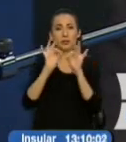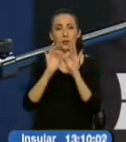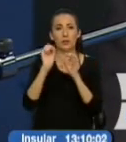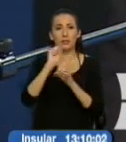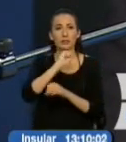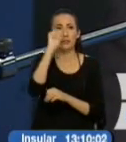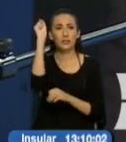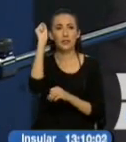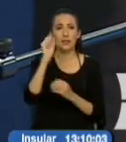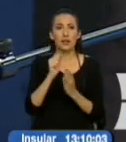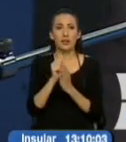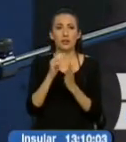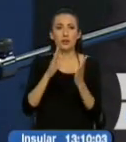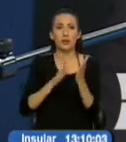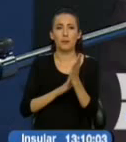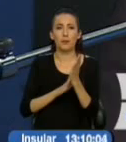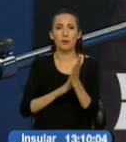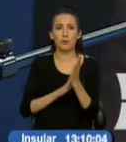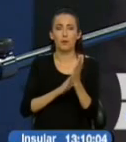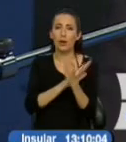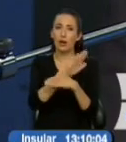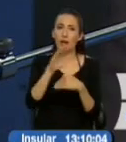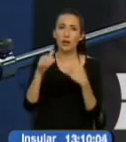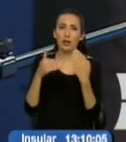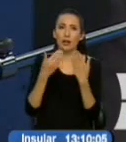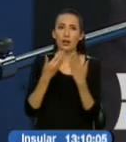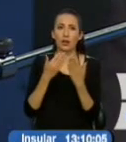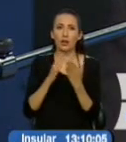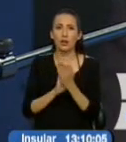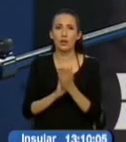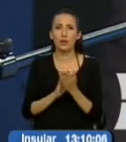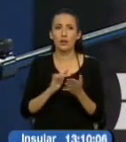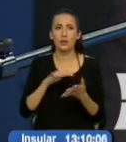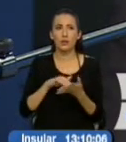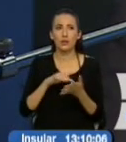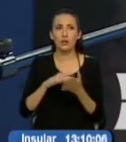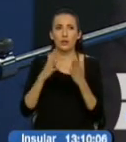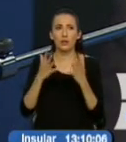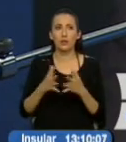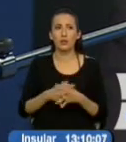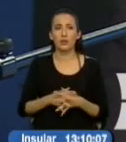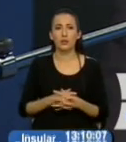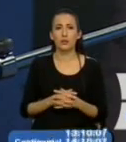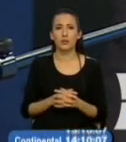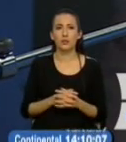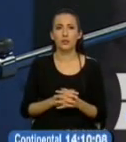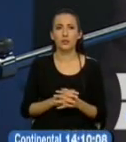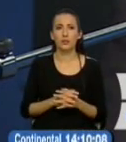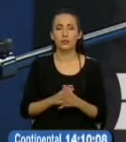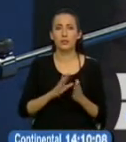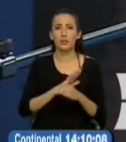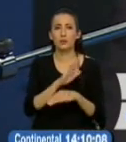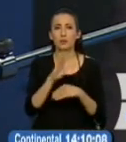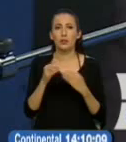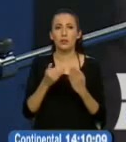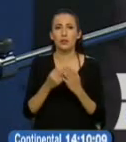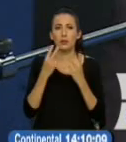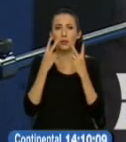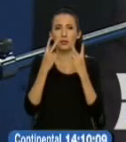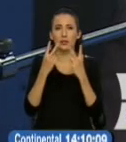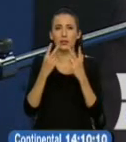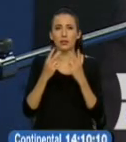Esta propuesta que estamos haciendo a todos, a los estudiantes, a los productores y